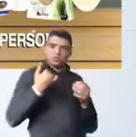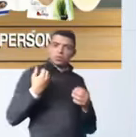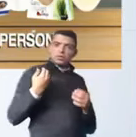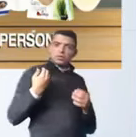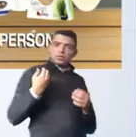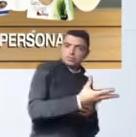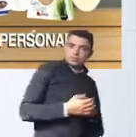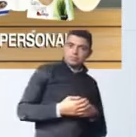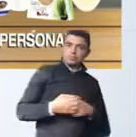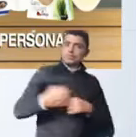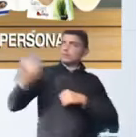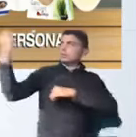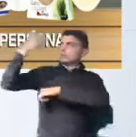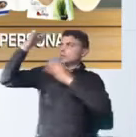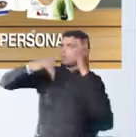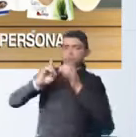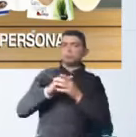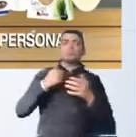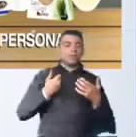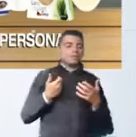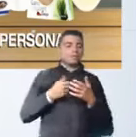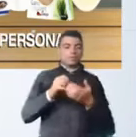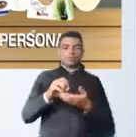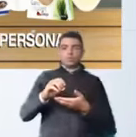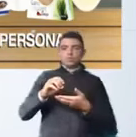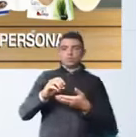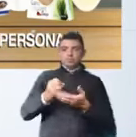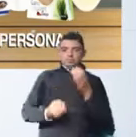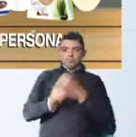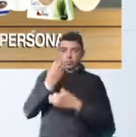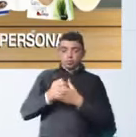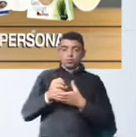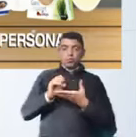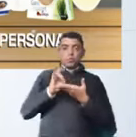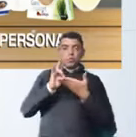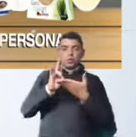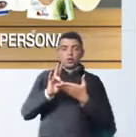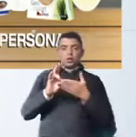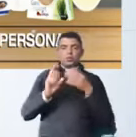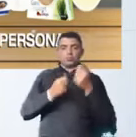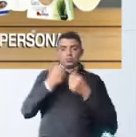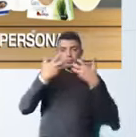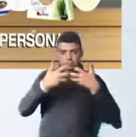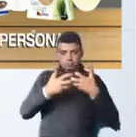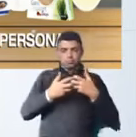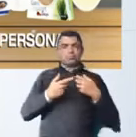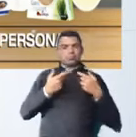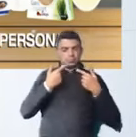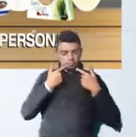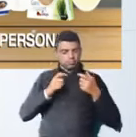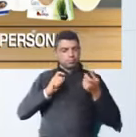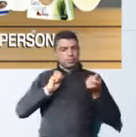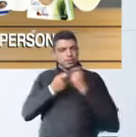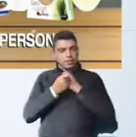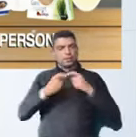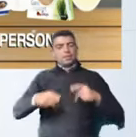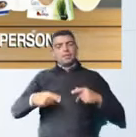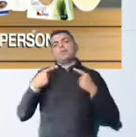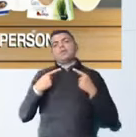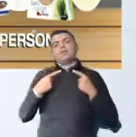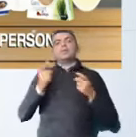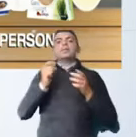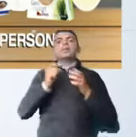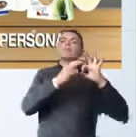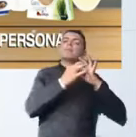él hay un modelo empresarial que me ha permitido a mí, como profesional escéptico, cambiar mi vida y cambiar la vida de mi